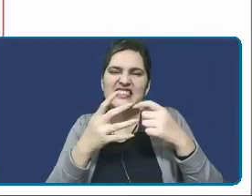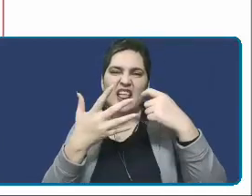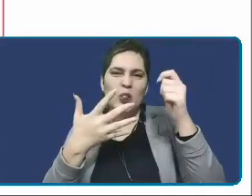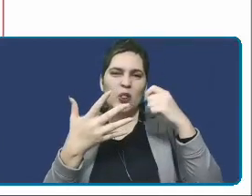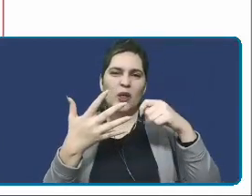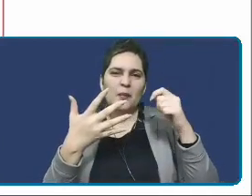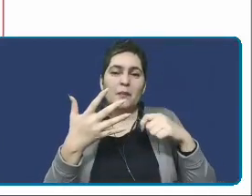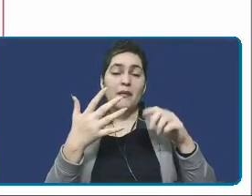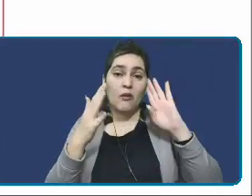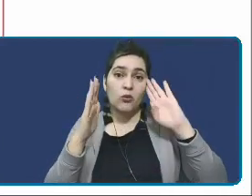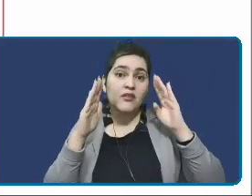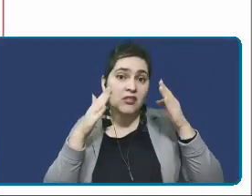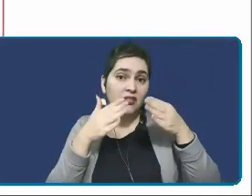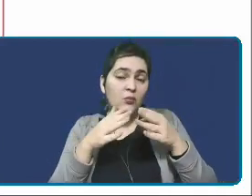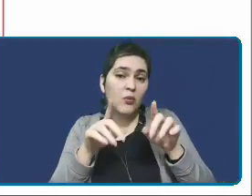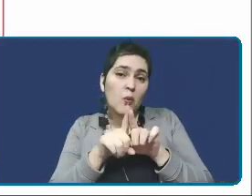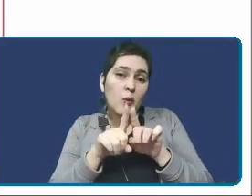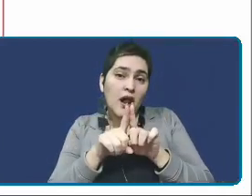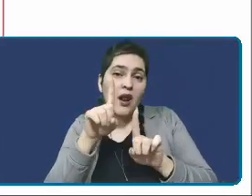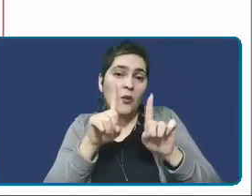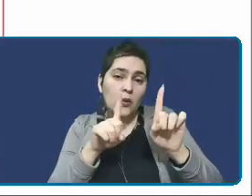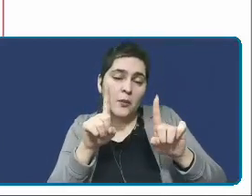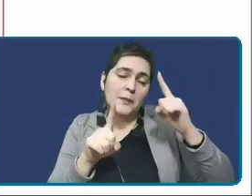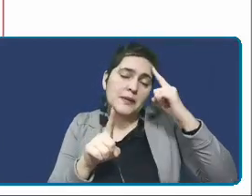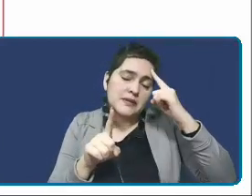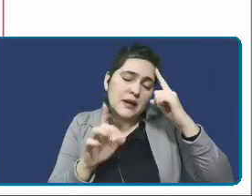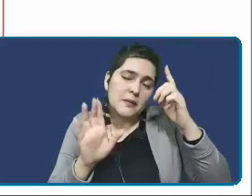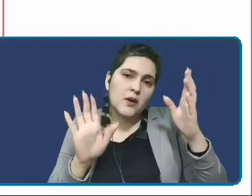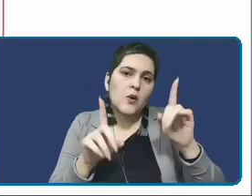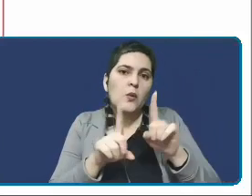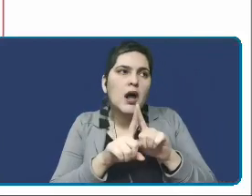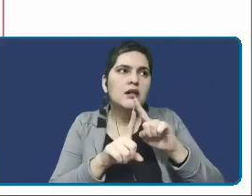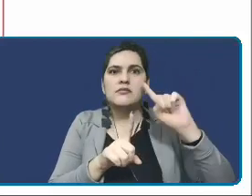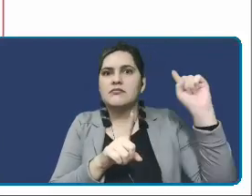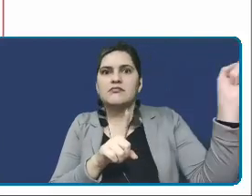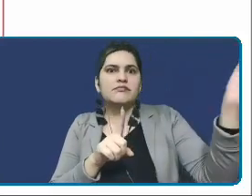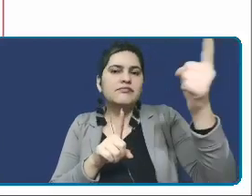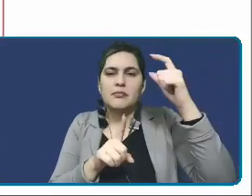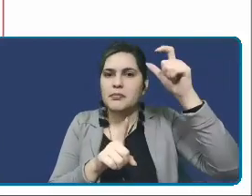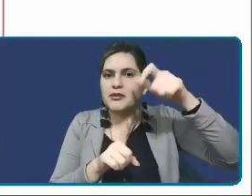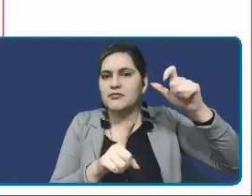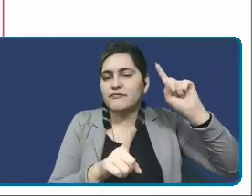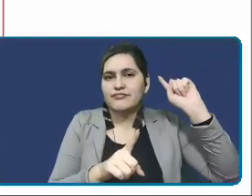autismo. Pero también estos mismos síntomas son en población general. Entonces no hay nada que me diga que